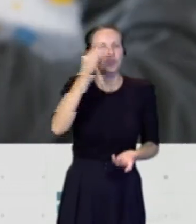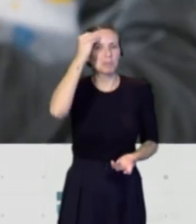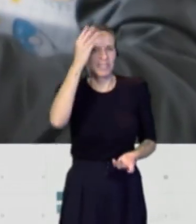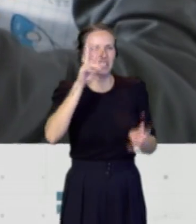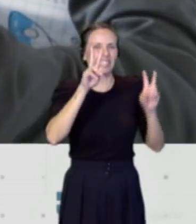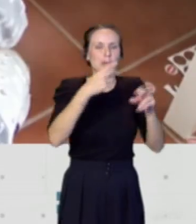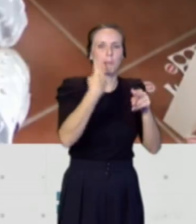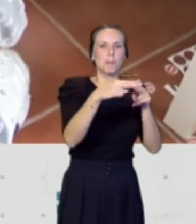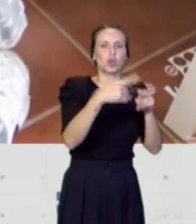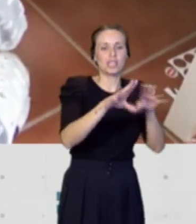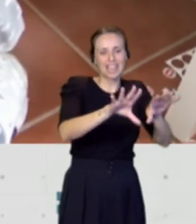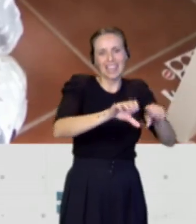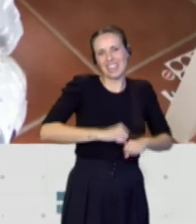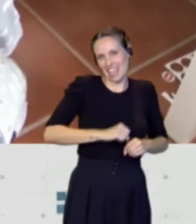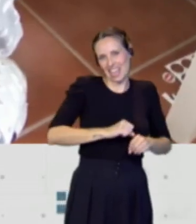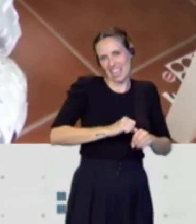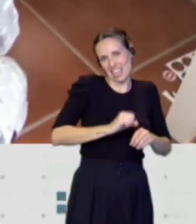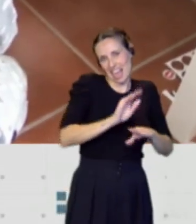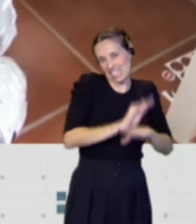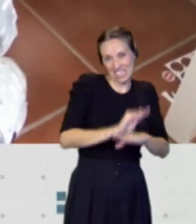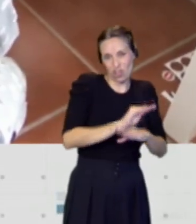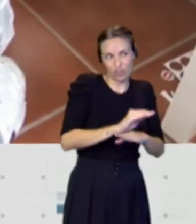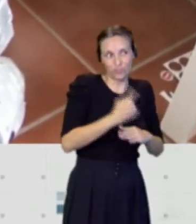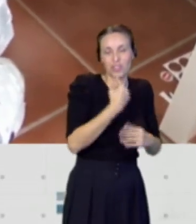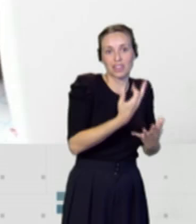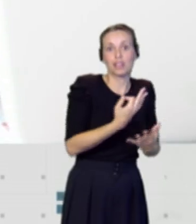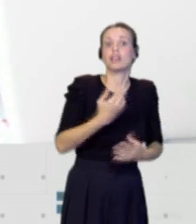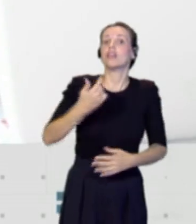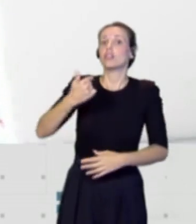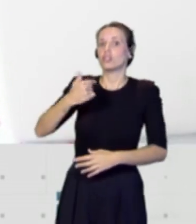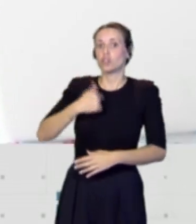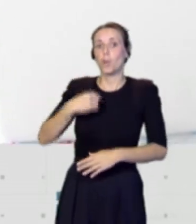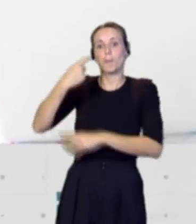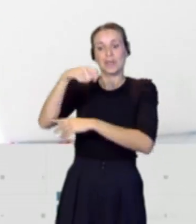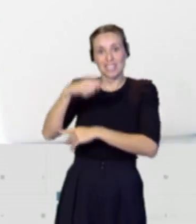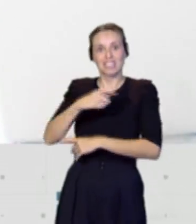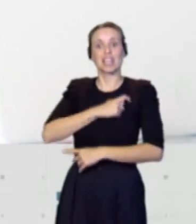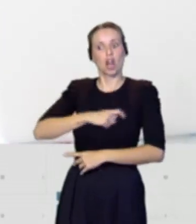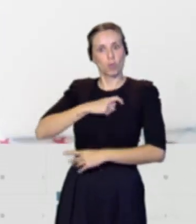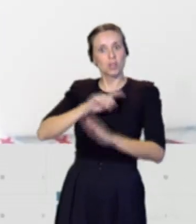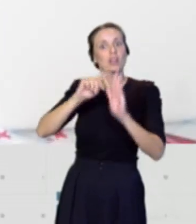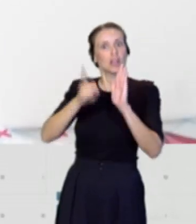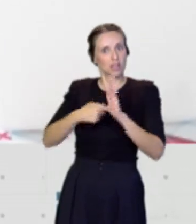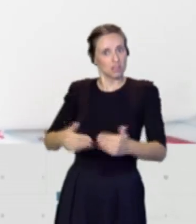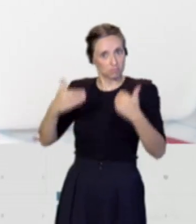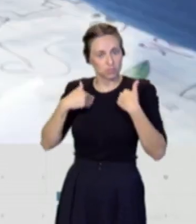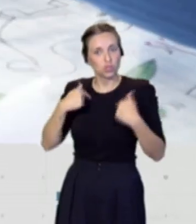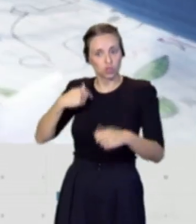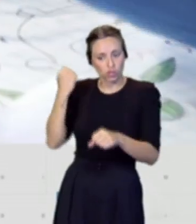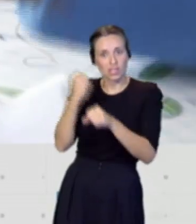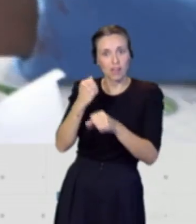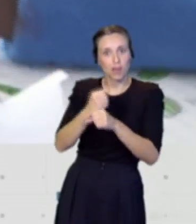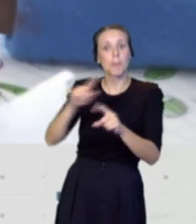asilo? He trabajado como presidente de la Comisión Legislativa competente con las organizaciones no gubernamentales y particularmente